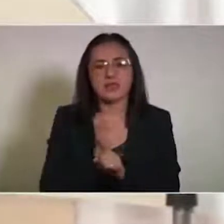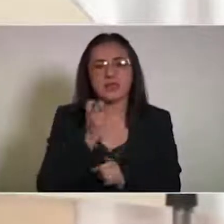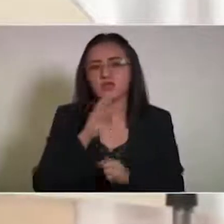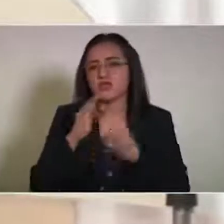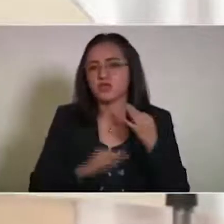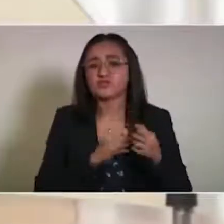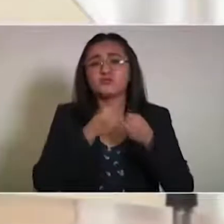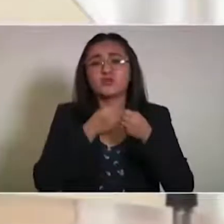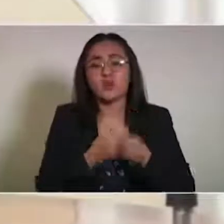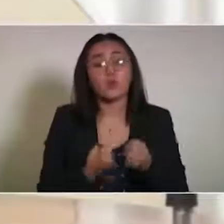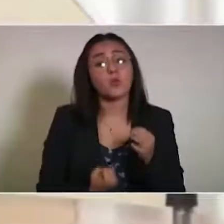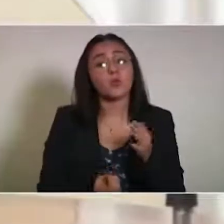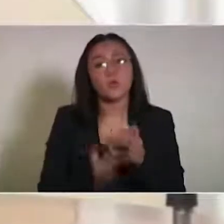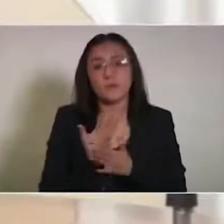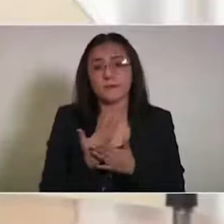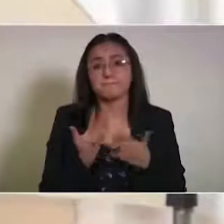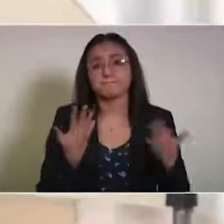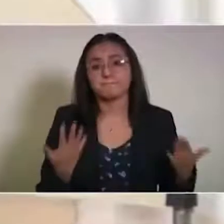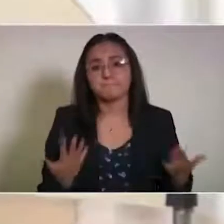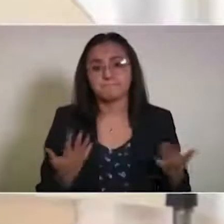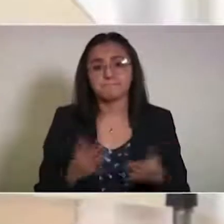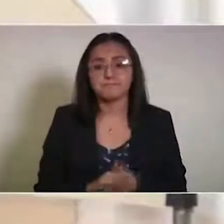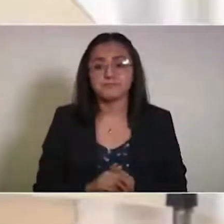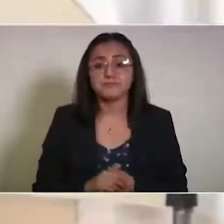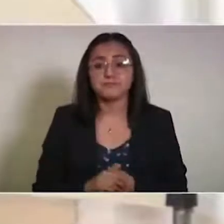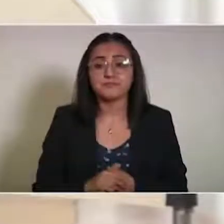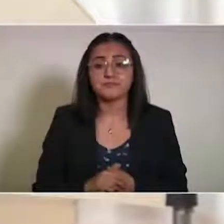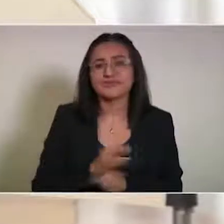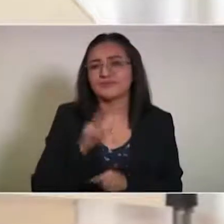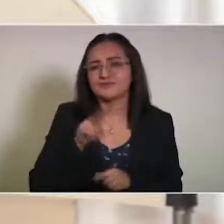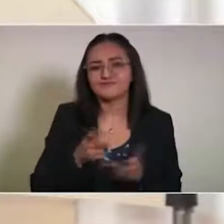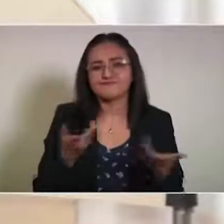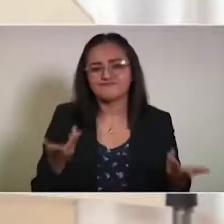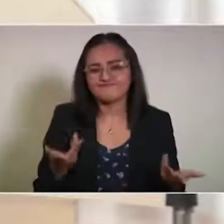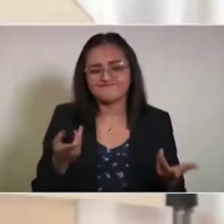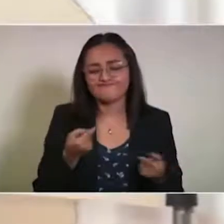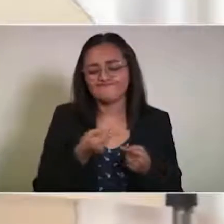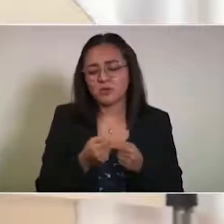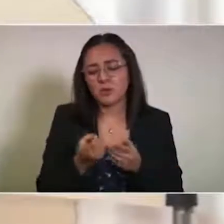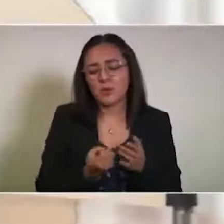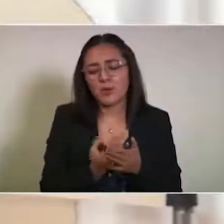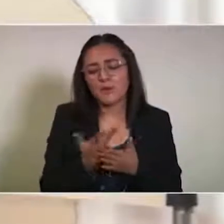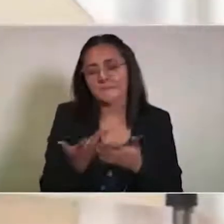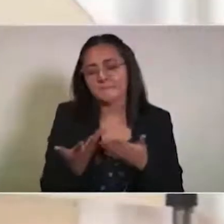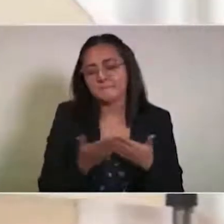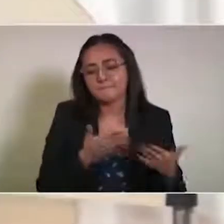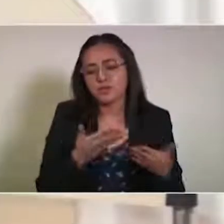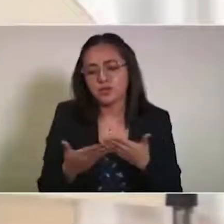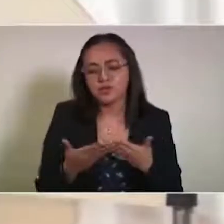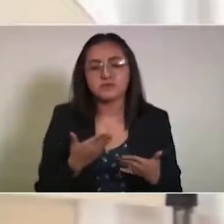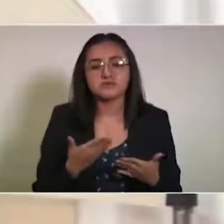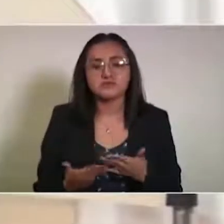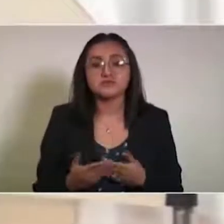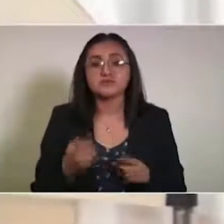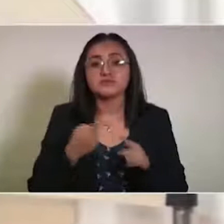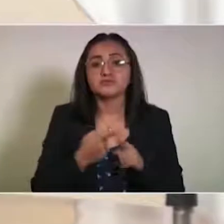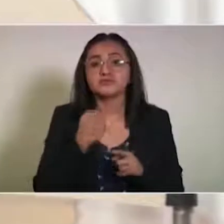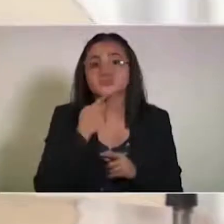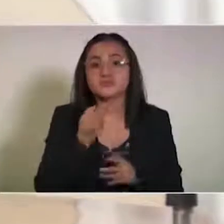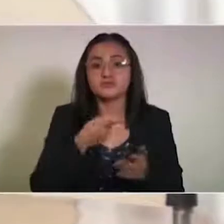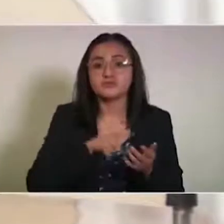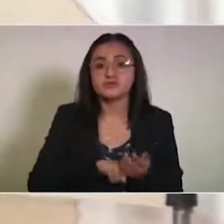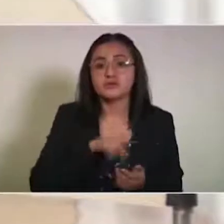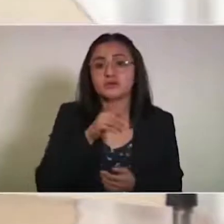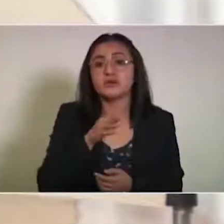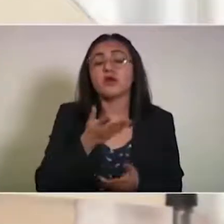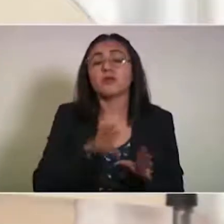seguridad que ya son una realidad en el esquema de la función de